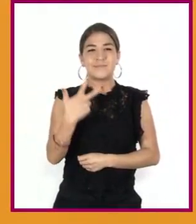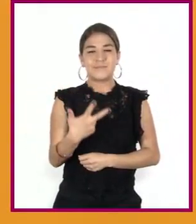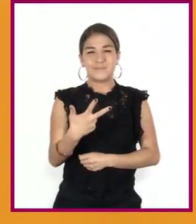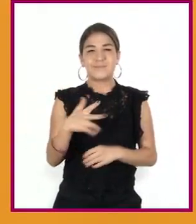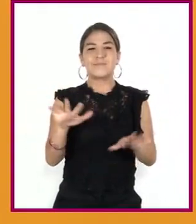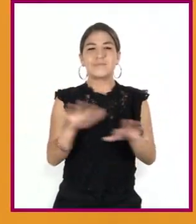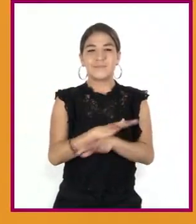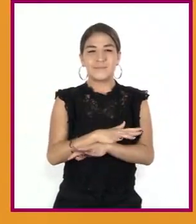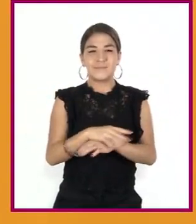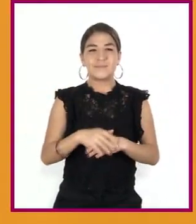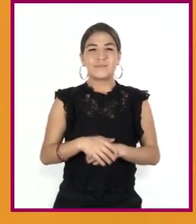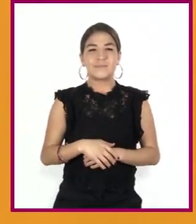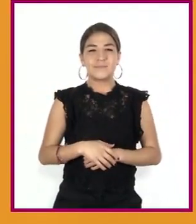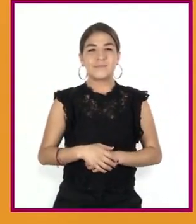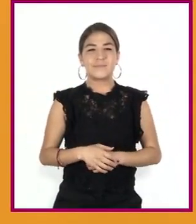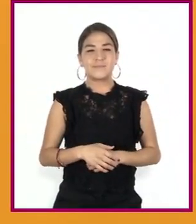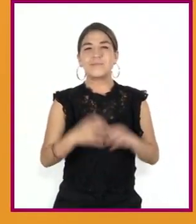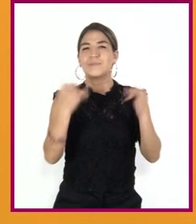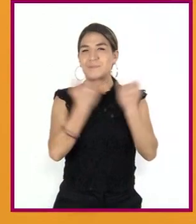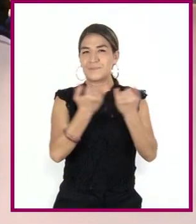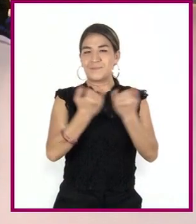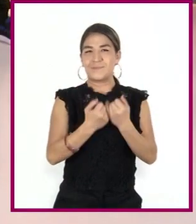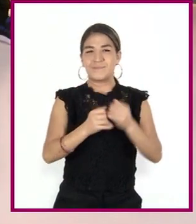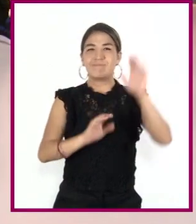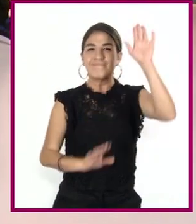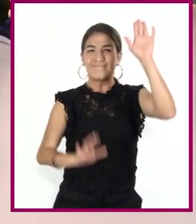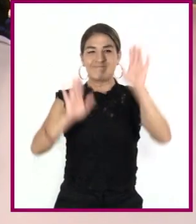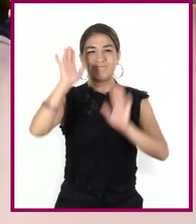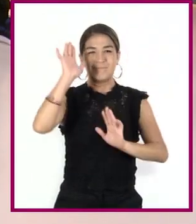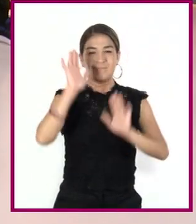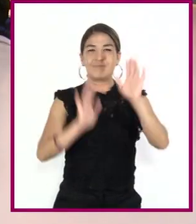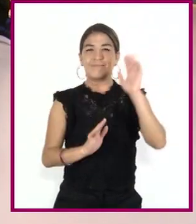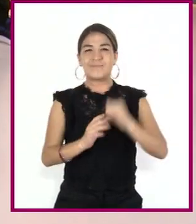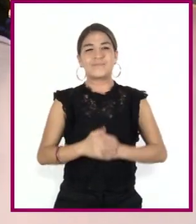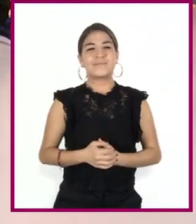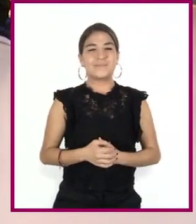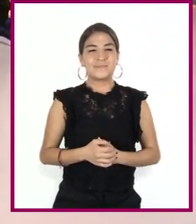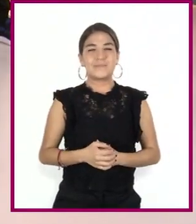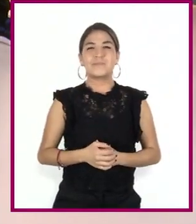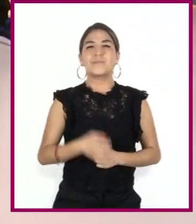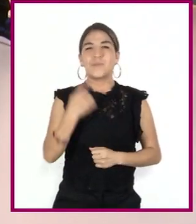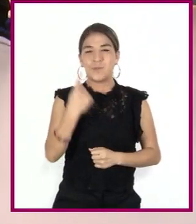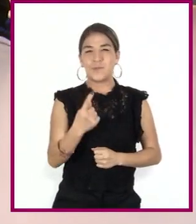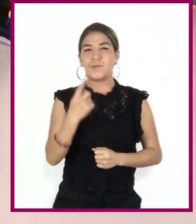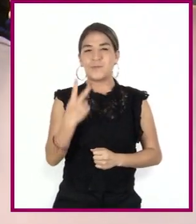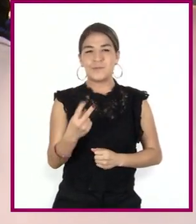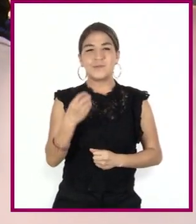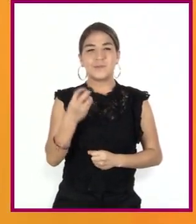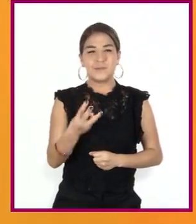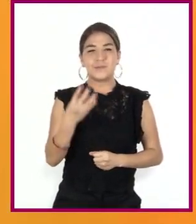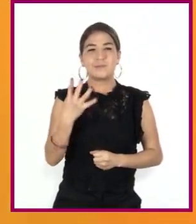1, 2, 3, 4, 5, 6, 7, cambio brazos arriba y vamos a bajar un brazo y alternamos.